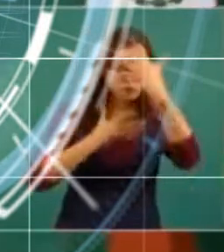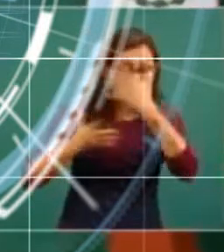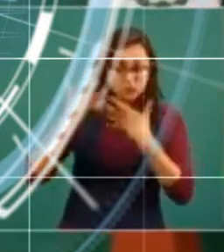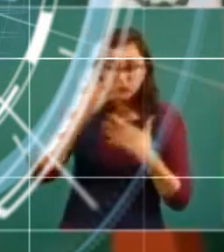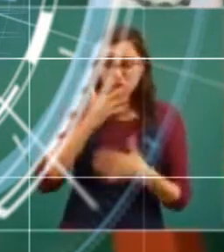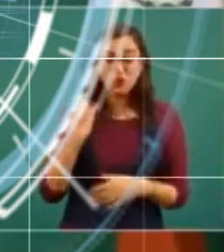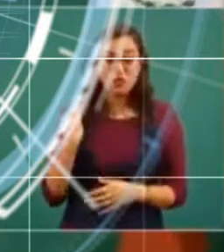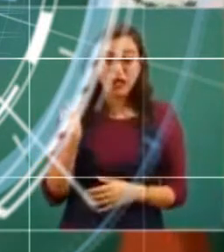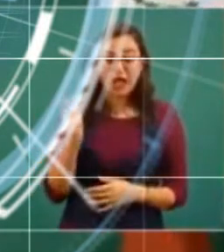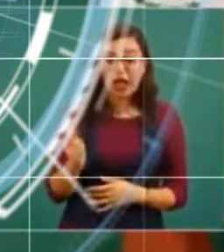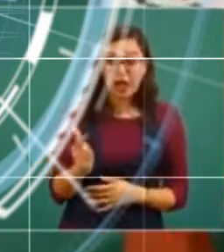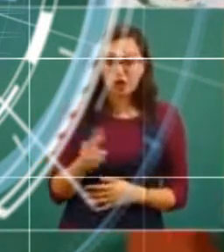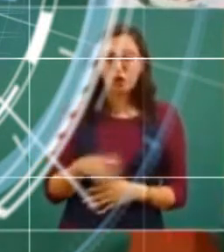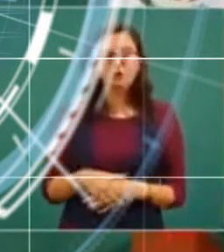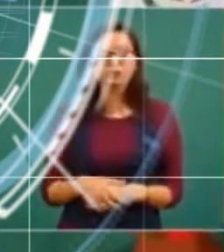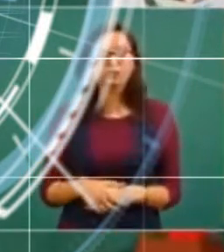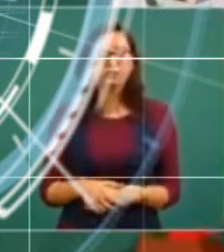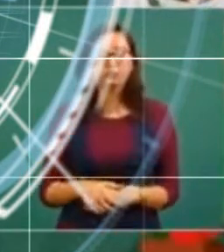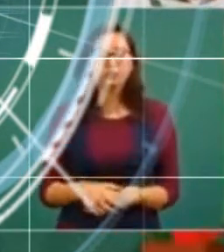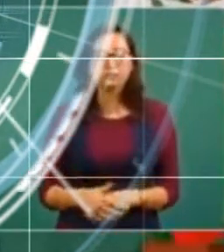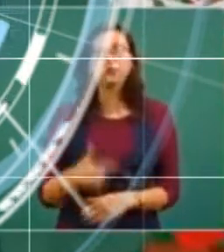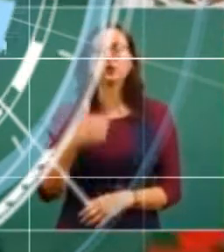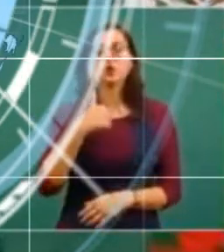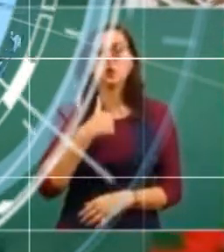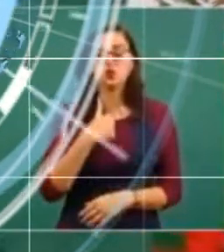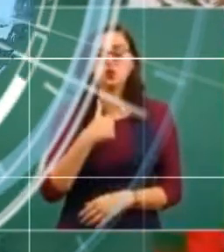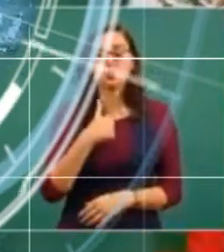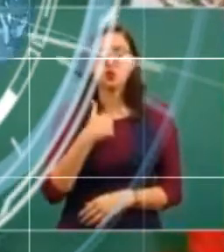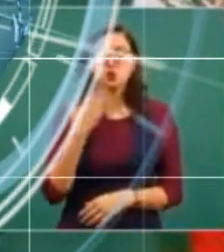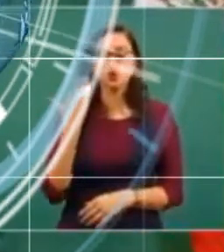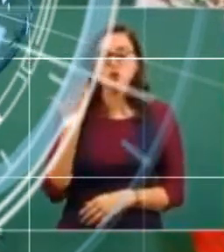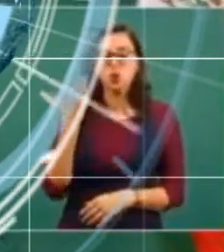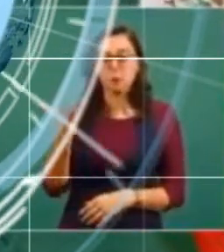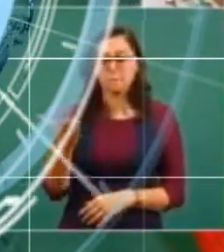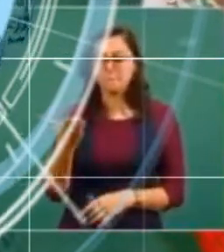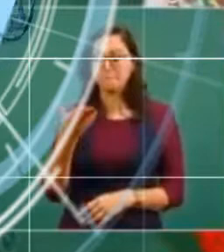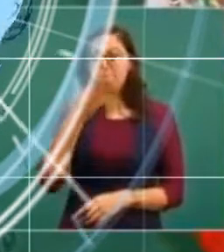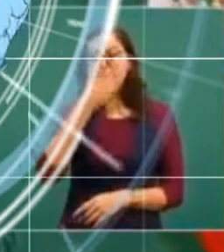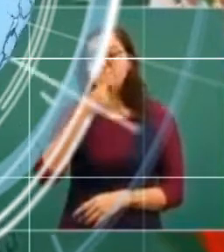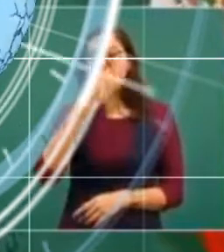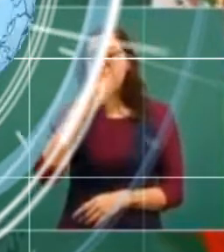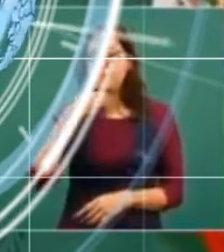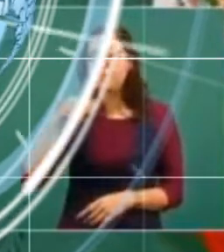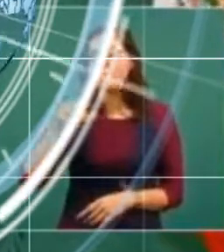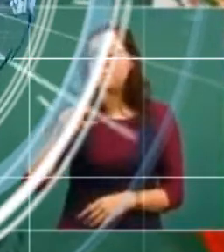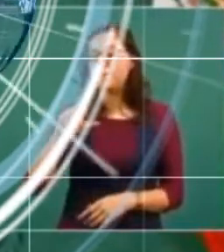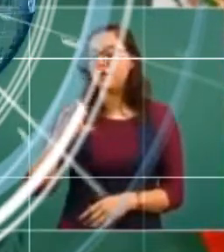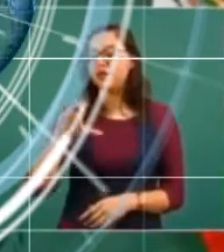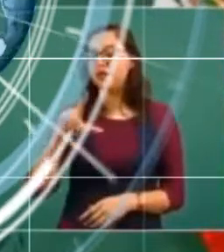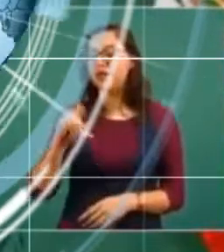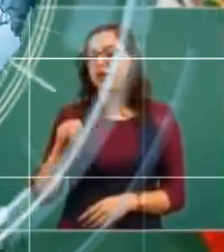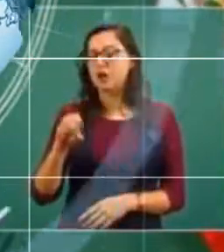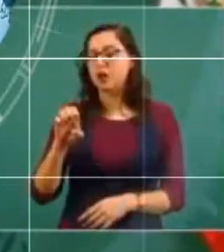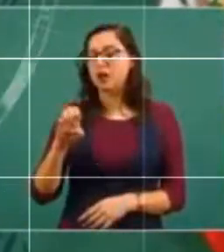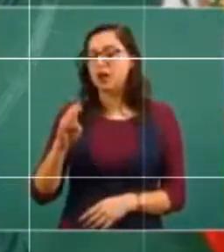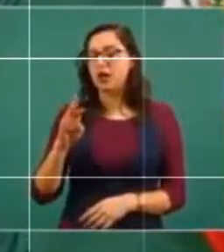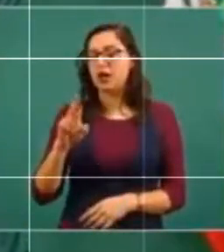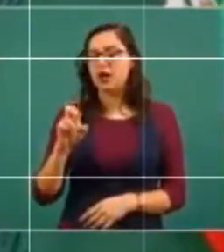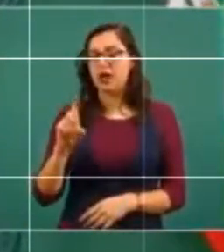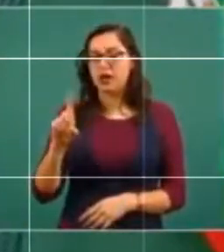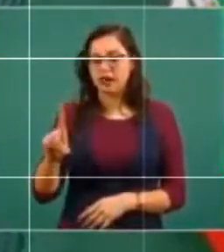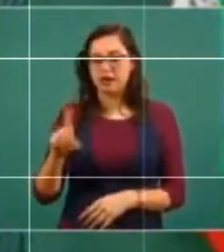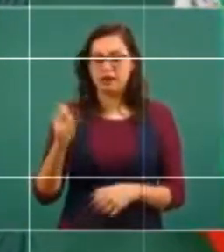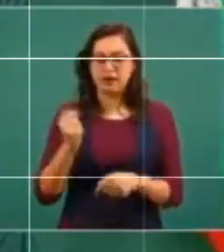le he pedido a Marcelo Ebrard, secretario de Relaciones Exteriores, que haga